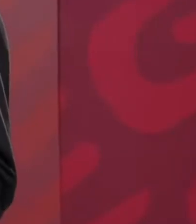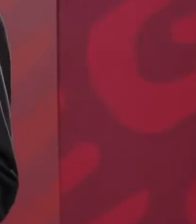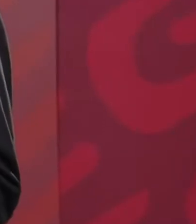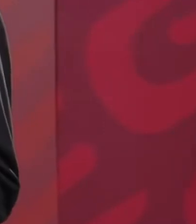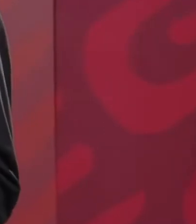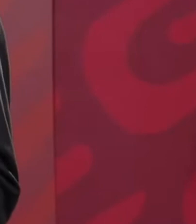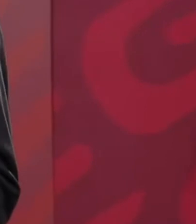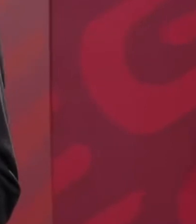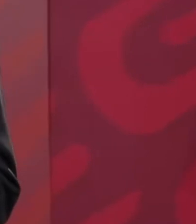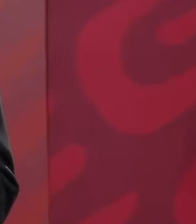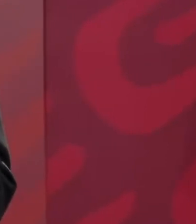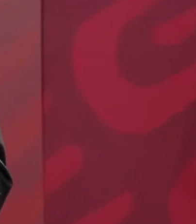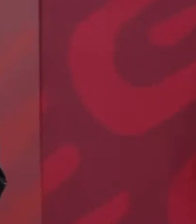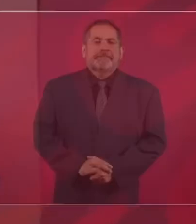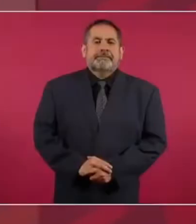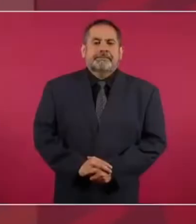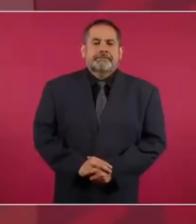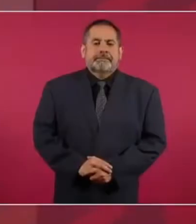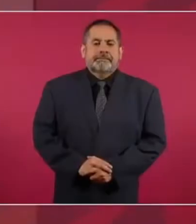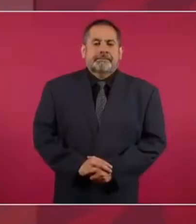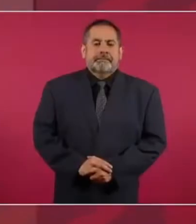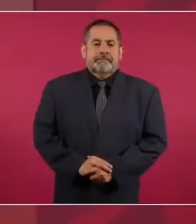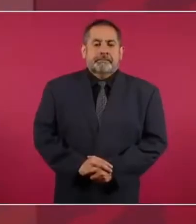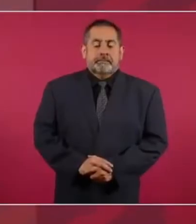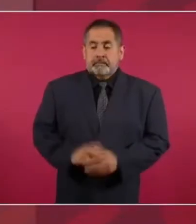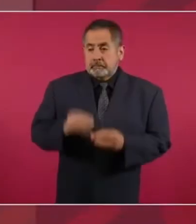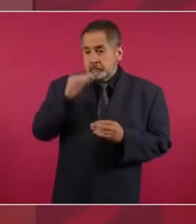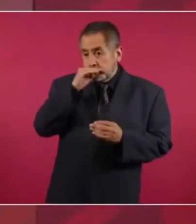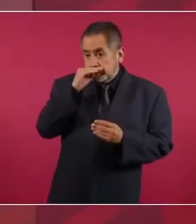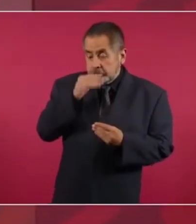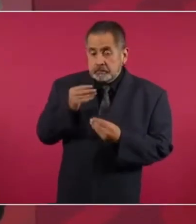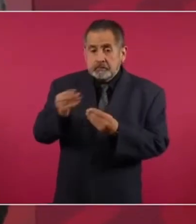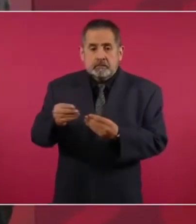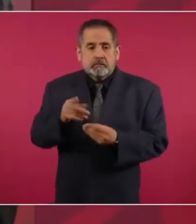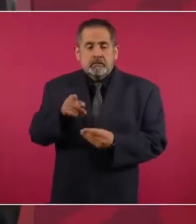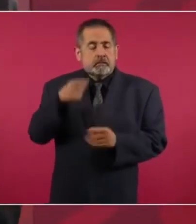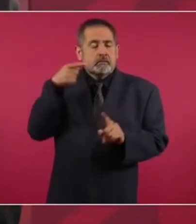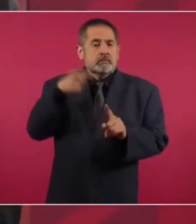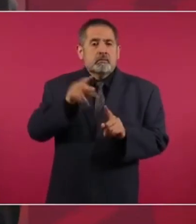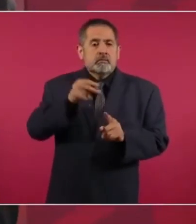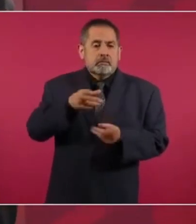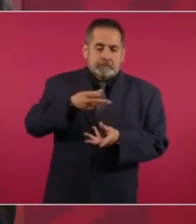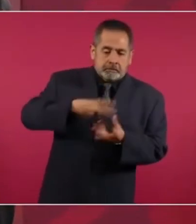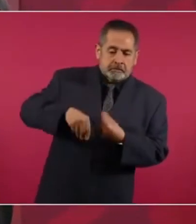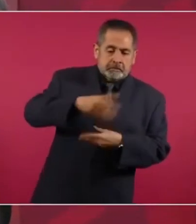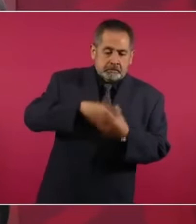No es una empresa con fines de lucro.